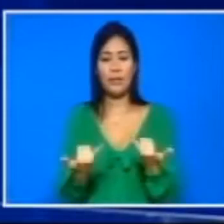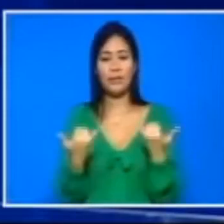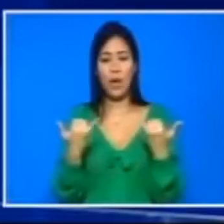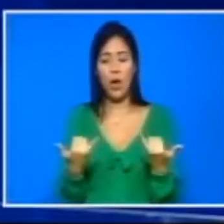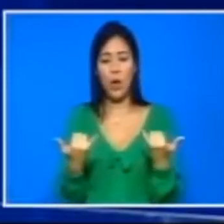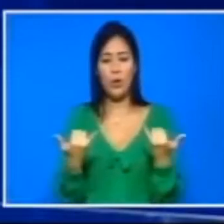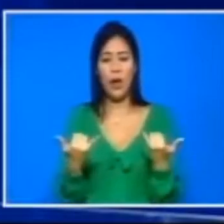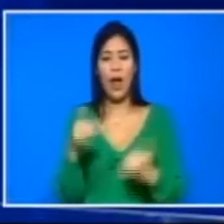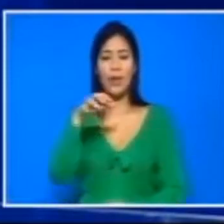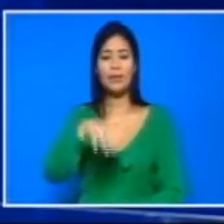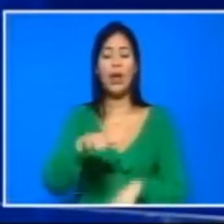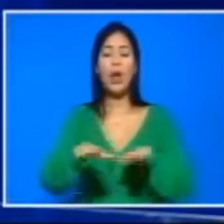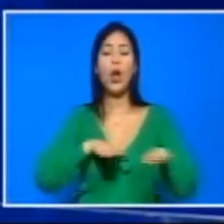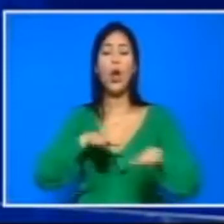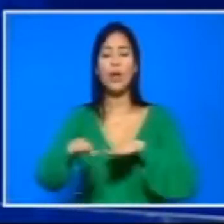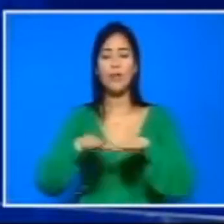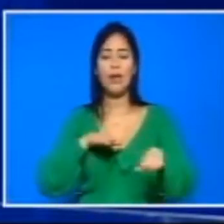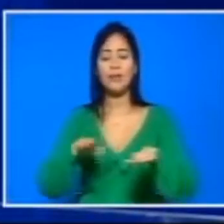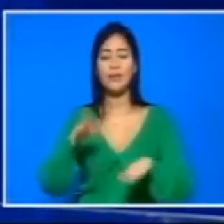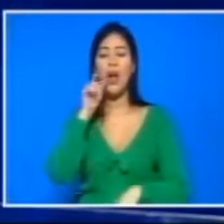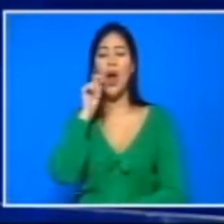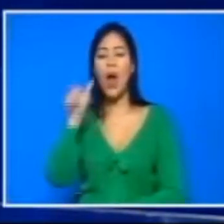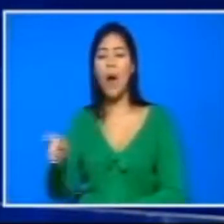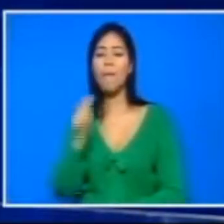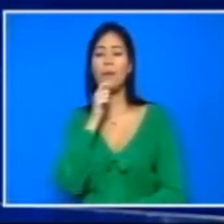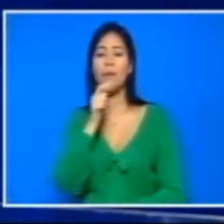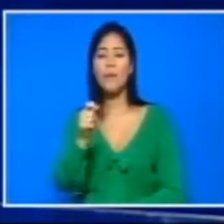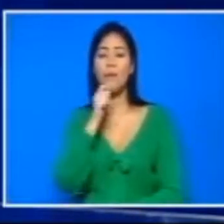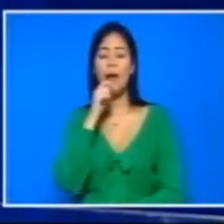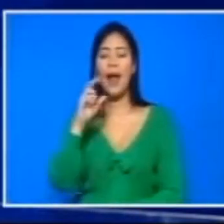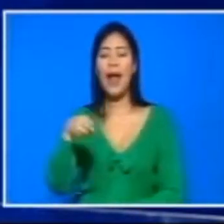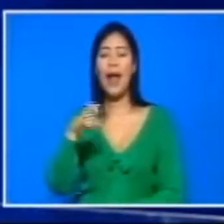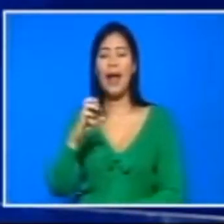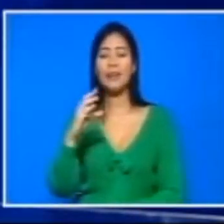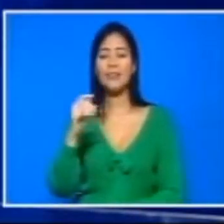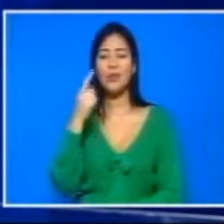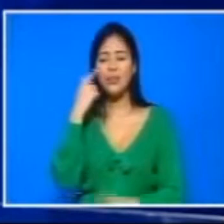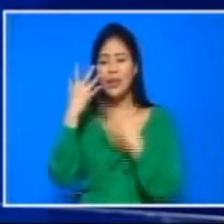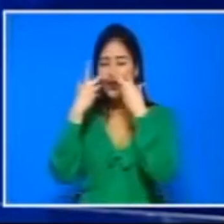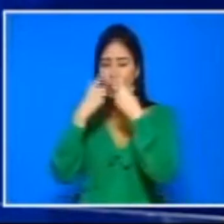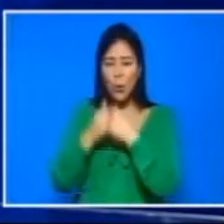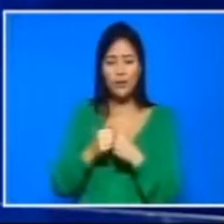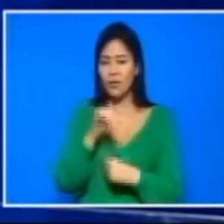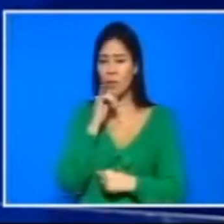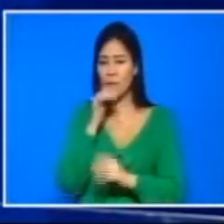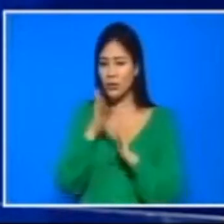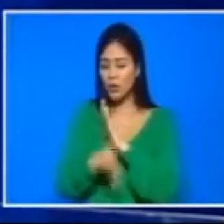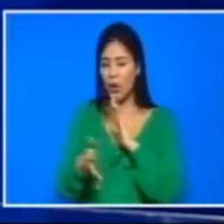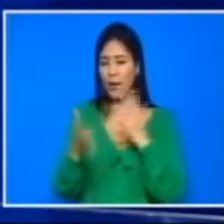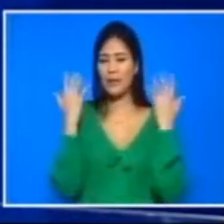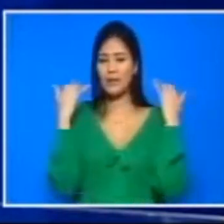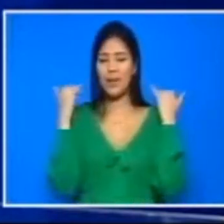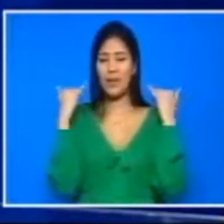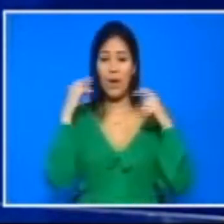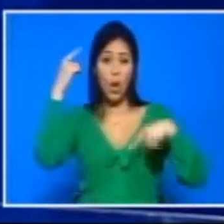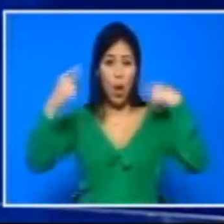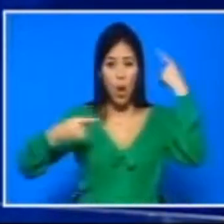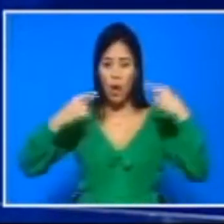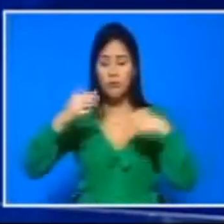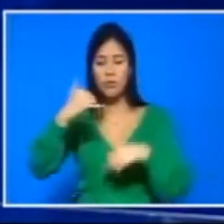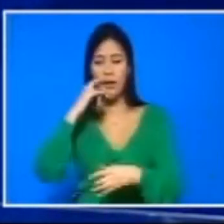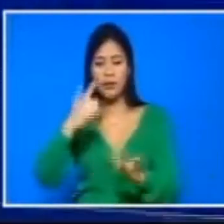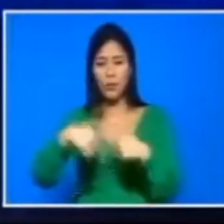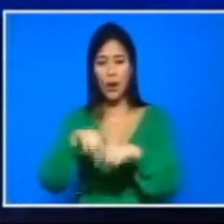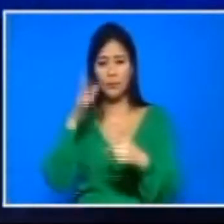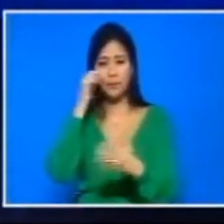Nos vamos a trasladar al estado Cojedes con nuestro corresponsal Héctor González, que nos dará un reporte sobre las parrandas de los locos que se realizan en